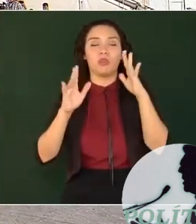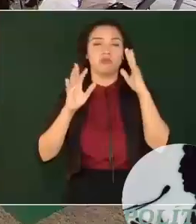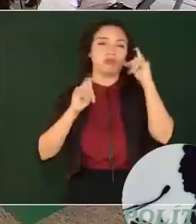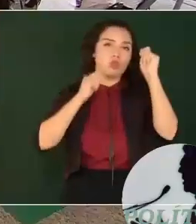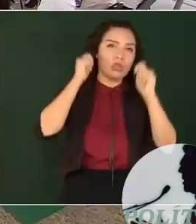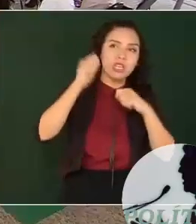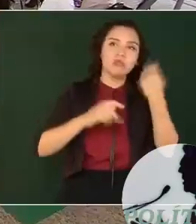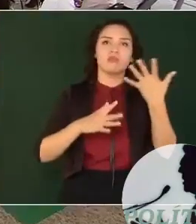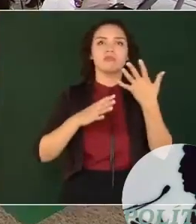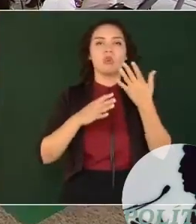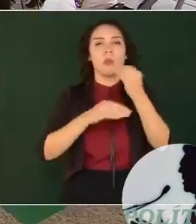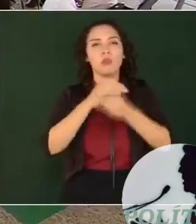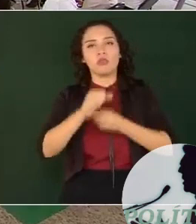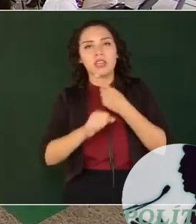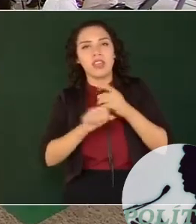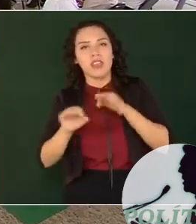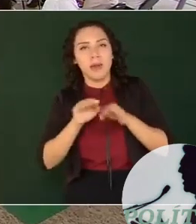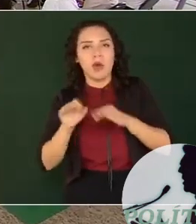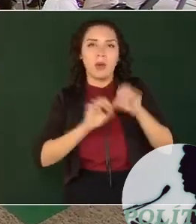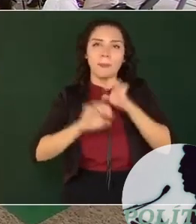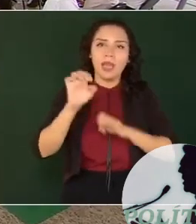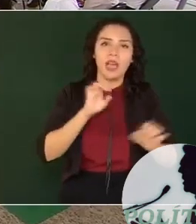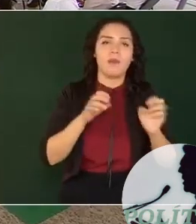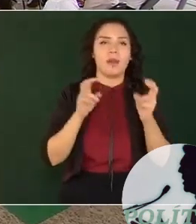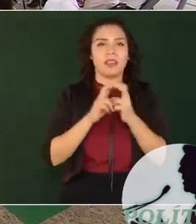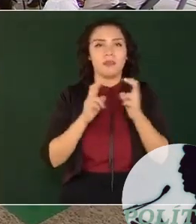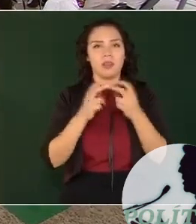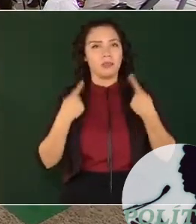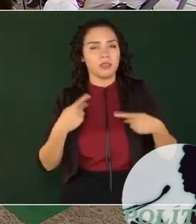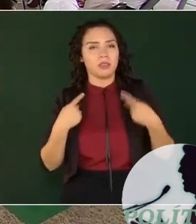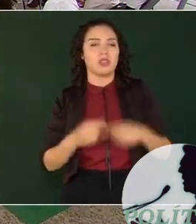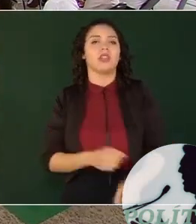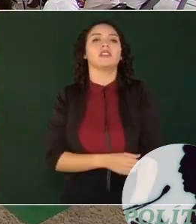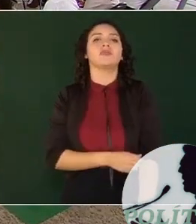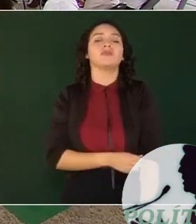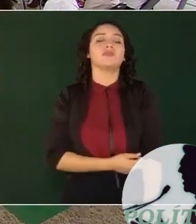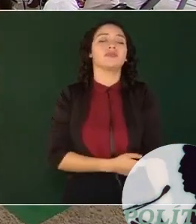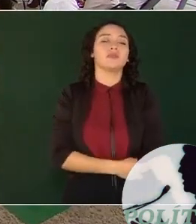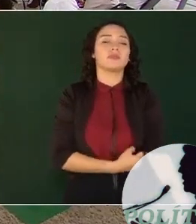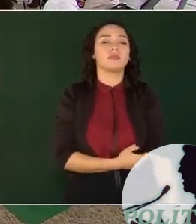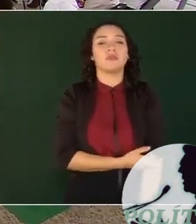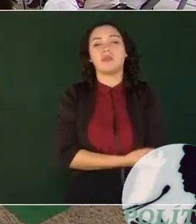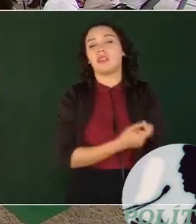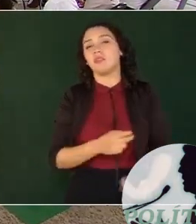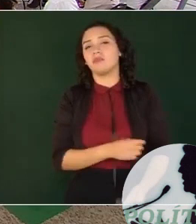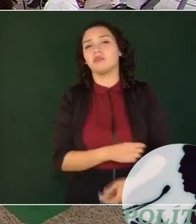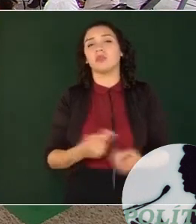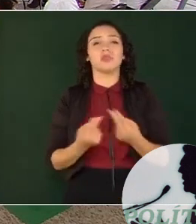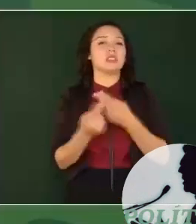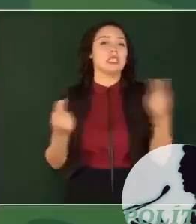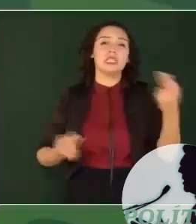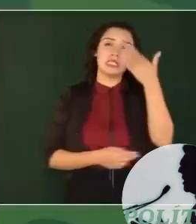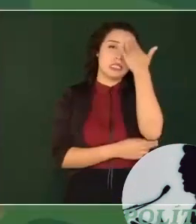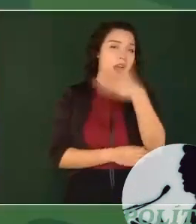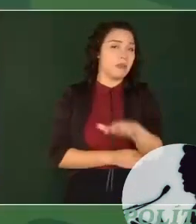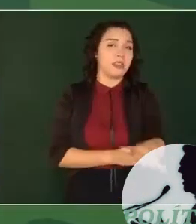de economía, de generación de empleos para Tampico. Como sabemos, la situación de las fuentes de